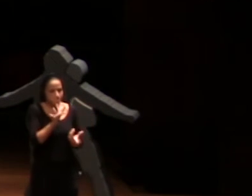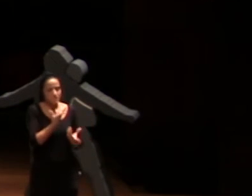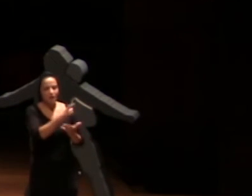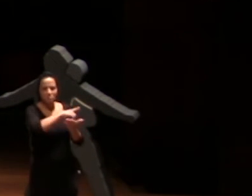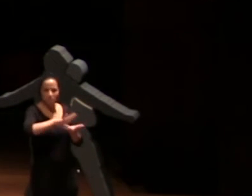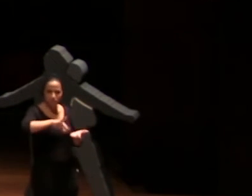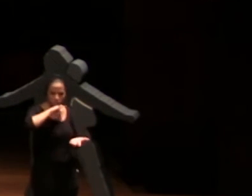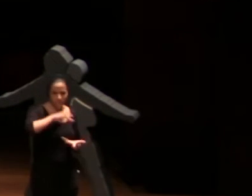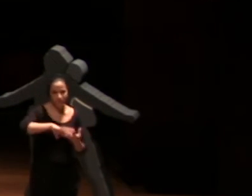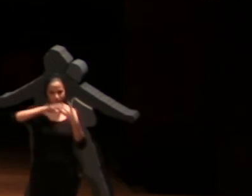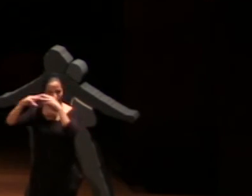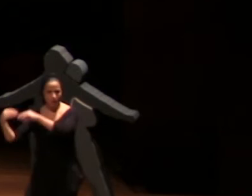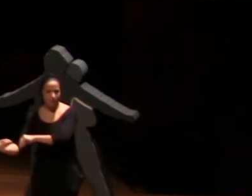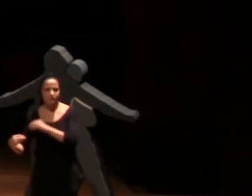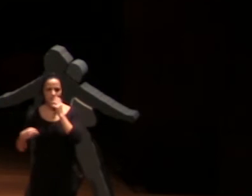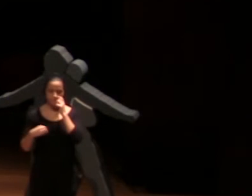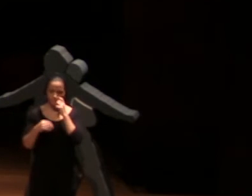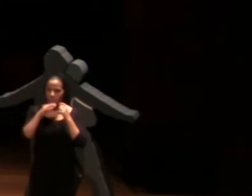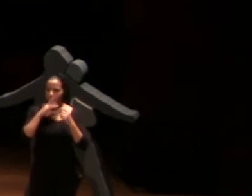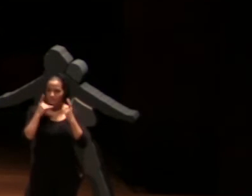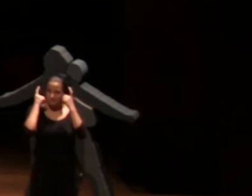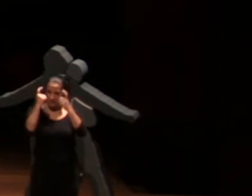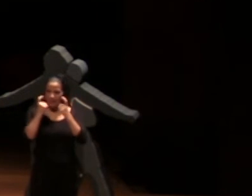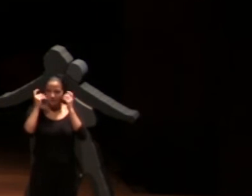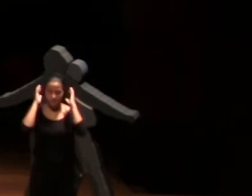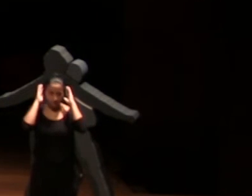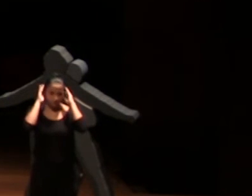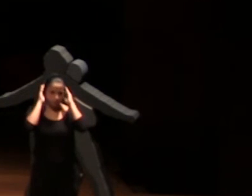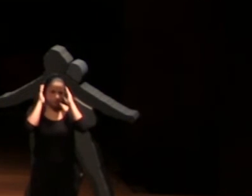En este sentido intentamos parametrizar con sensores inerciales,